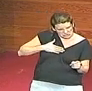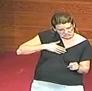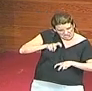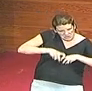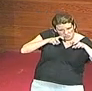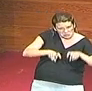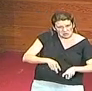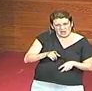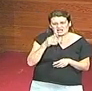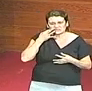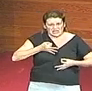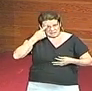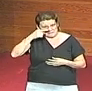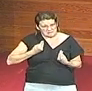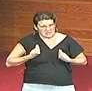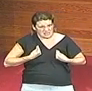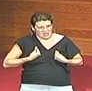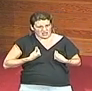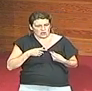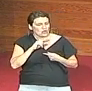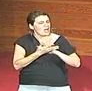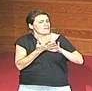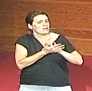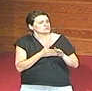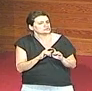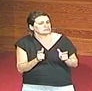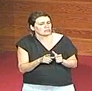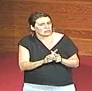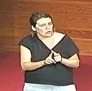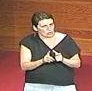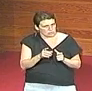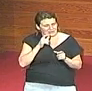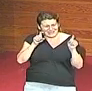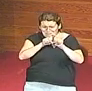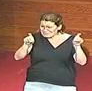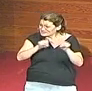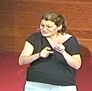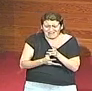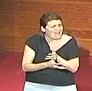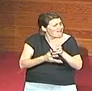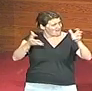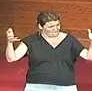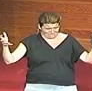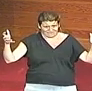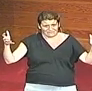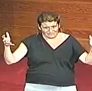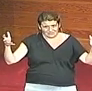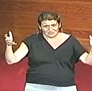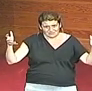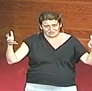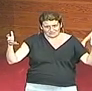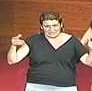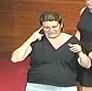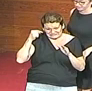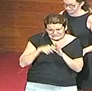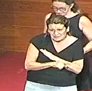que se ganan dignamente la vida. No estábamos hablando de pequeños productores, hablábamos de grandísimas compañías que estaban haciendo agricultura intensiva y que al final